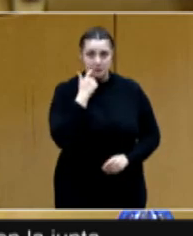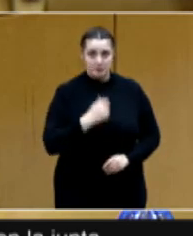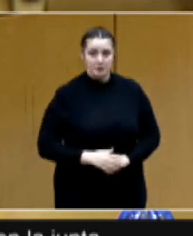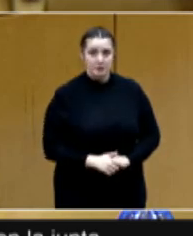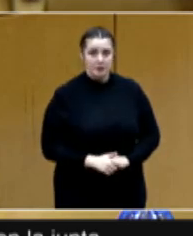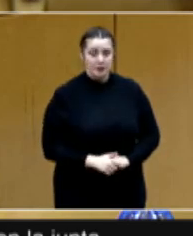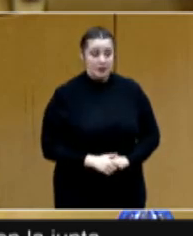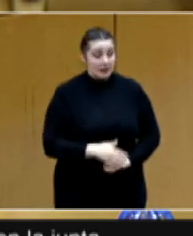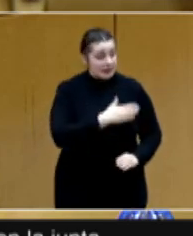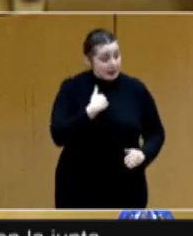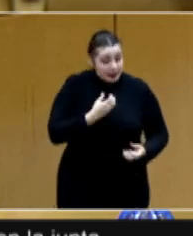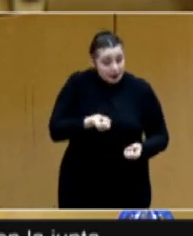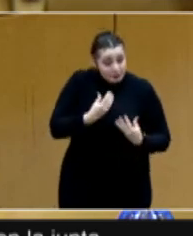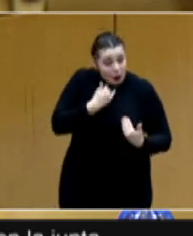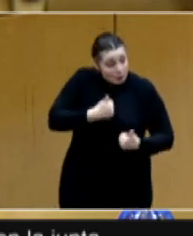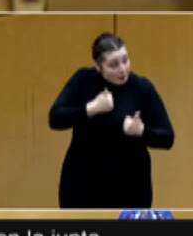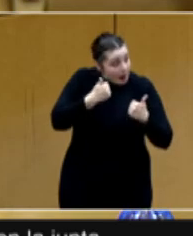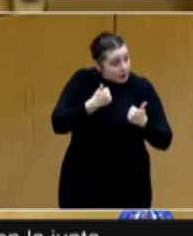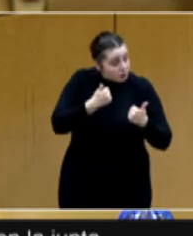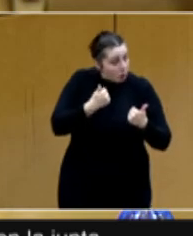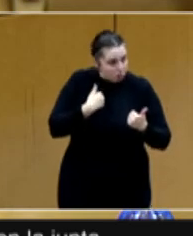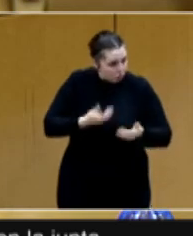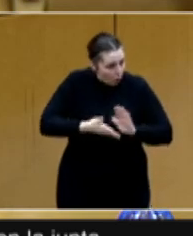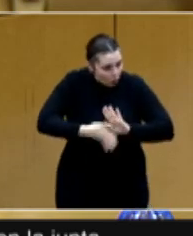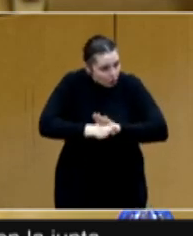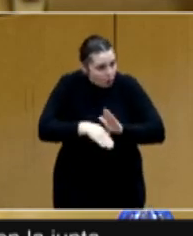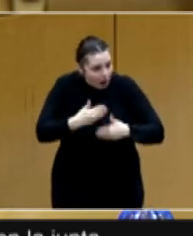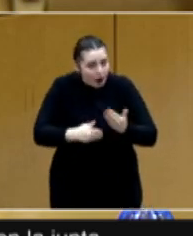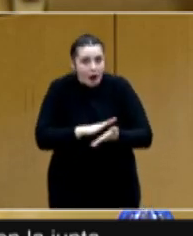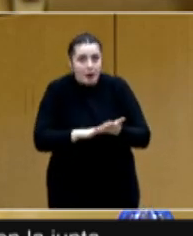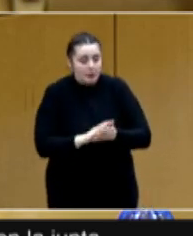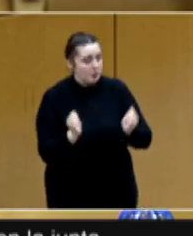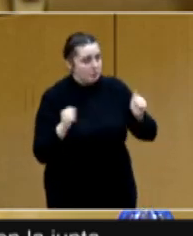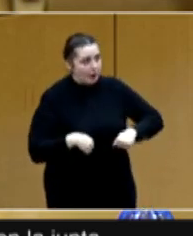quieres contarnos algo más no cuentas no hay ningún problema Salvador Cómo